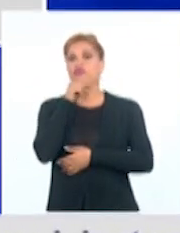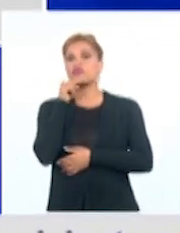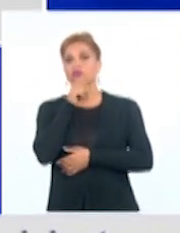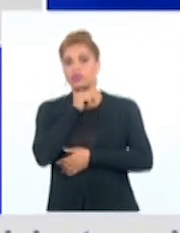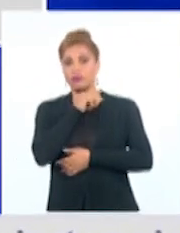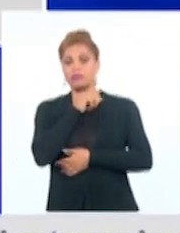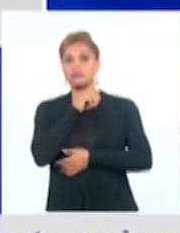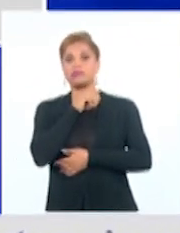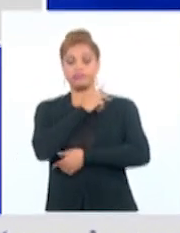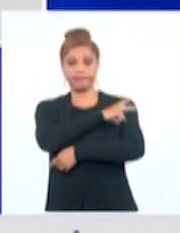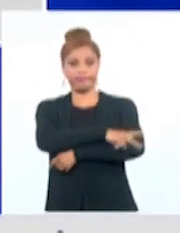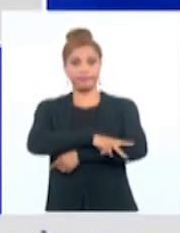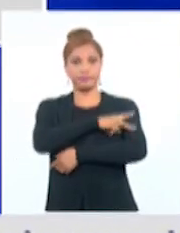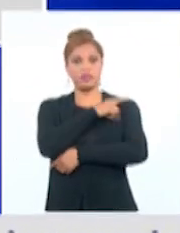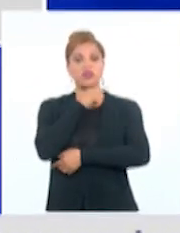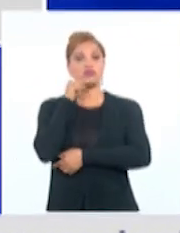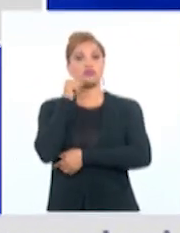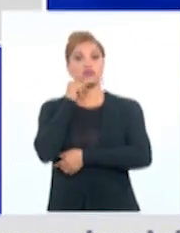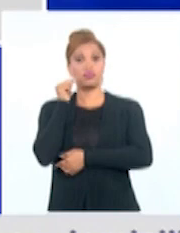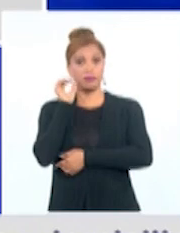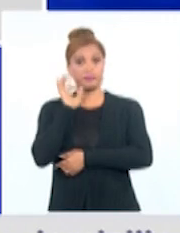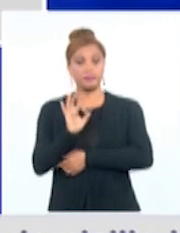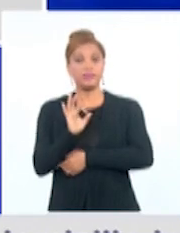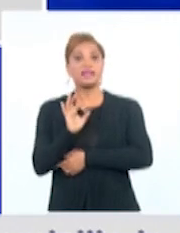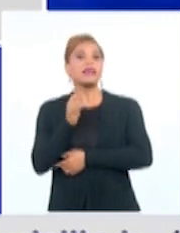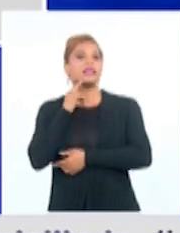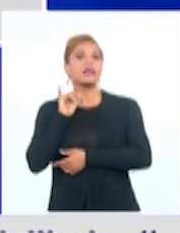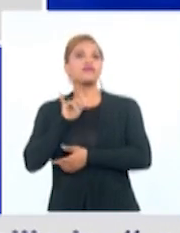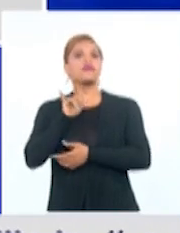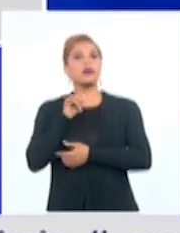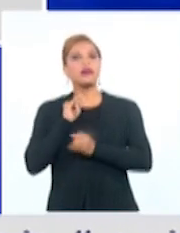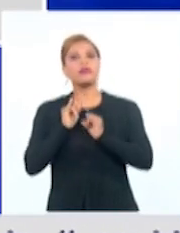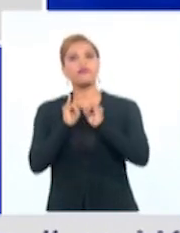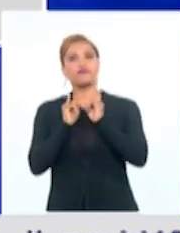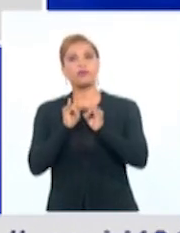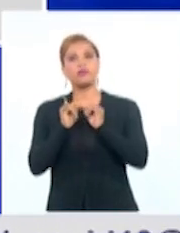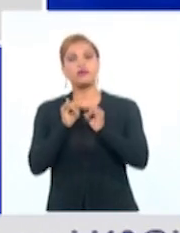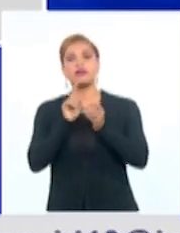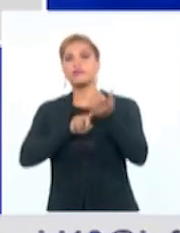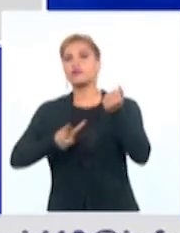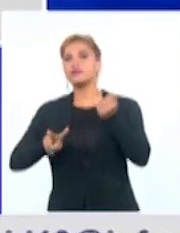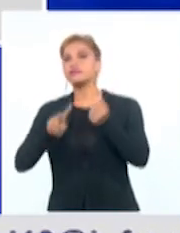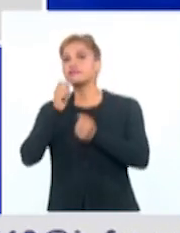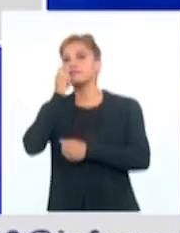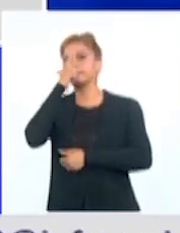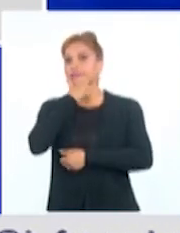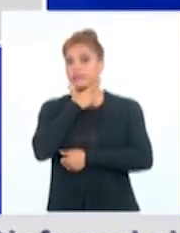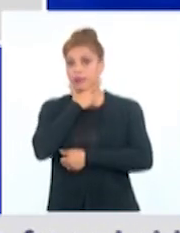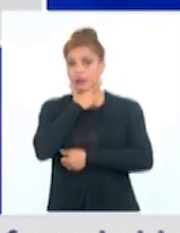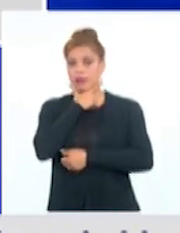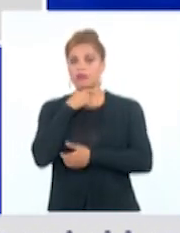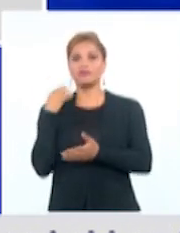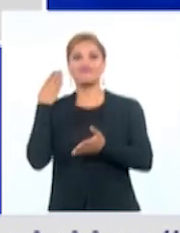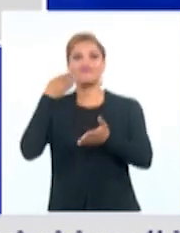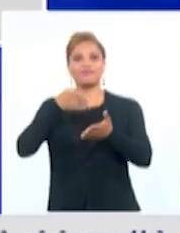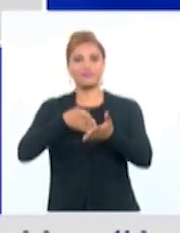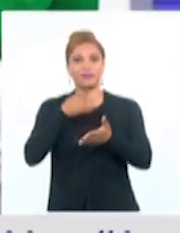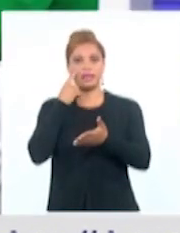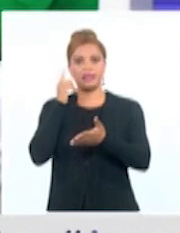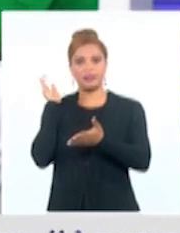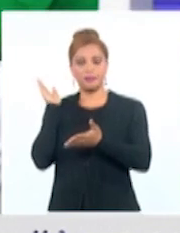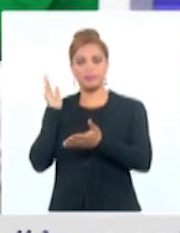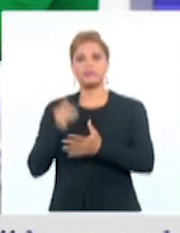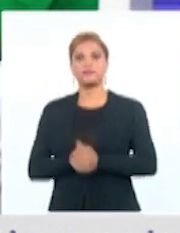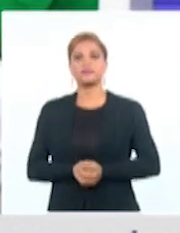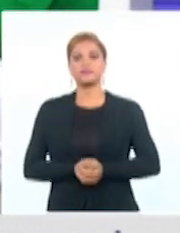ruso procedente de Rusia, que se diagnosticó en la provincia de Ciego de Ávila, como se puede ver ahí.